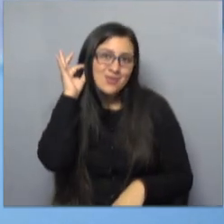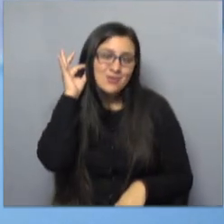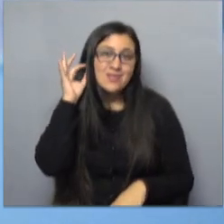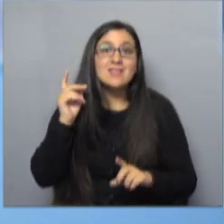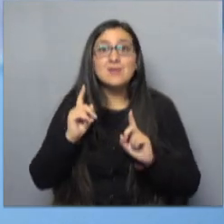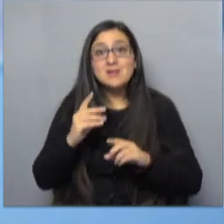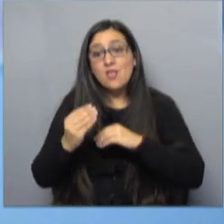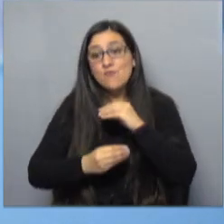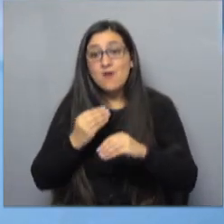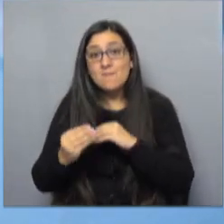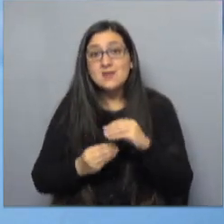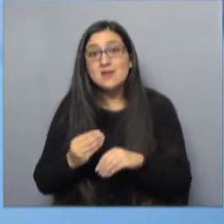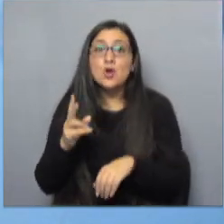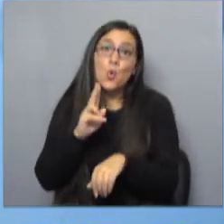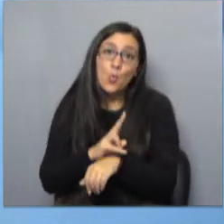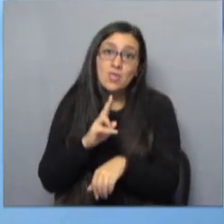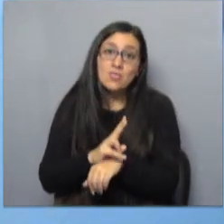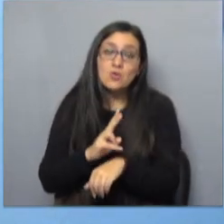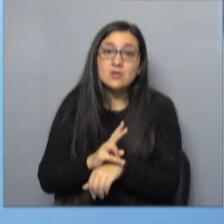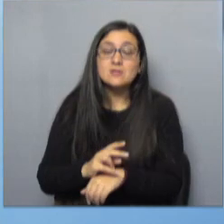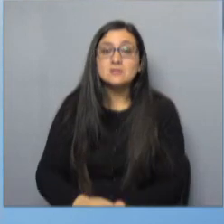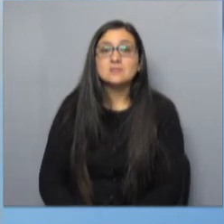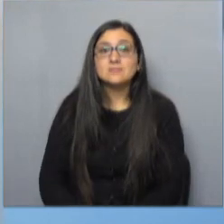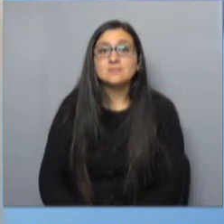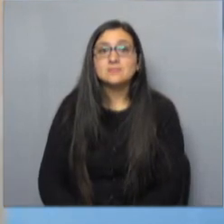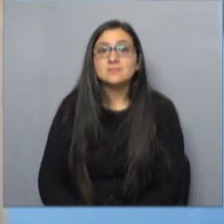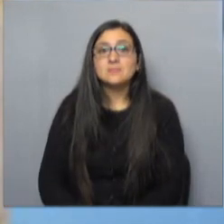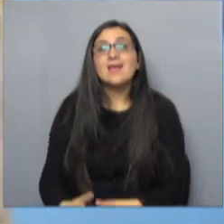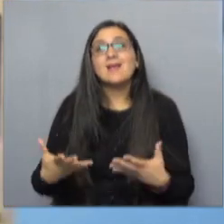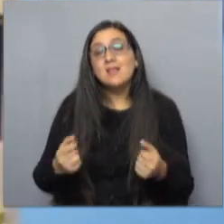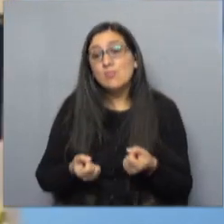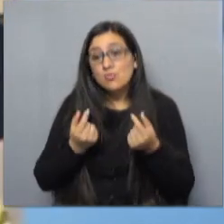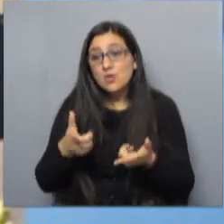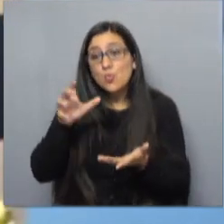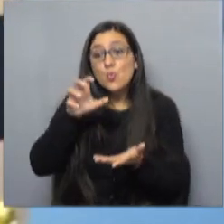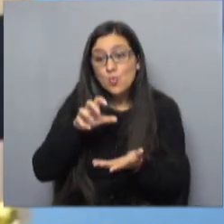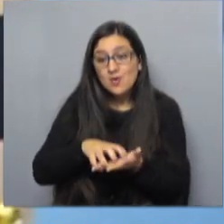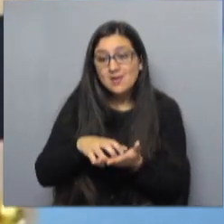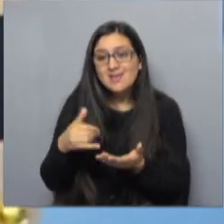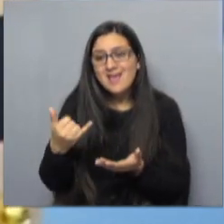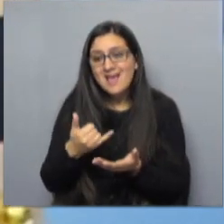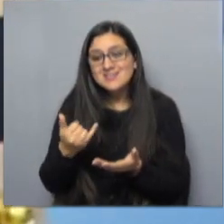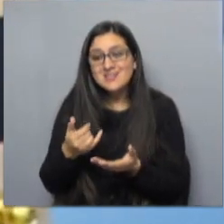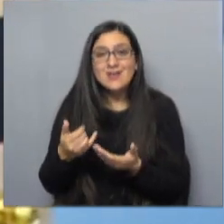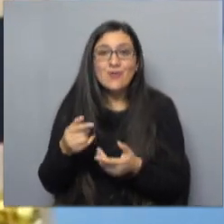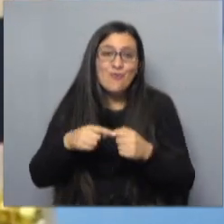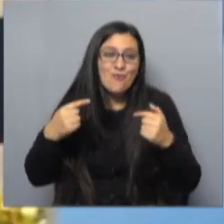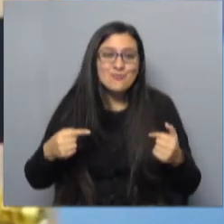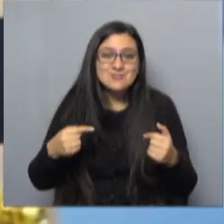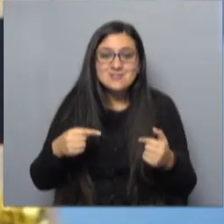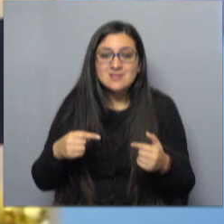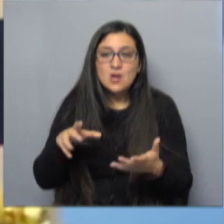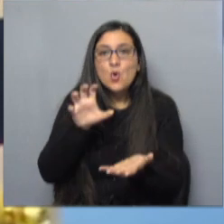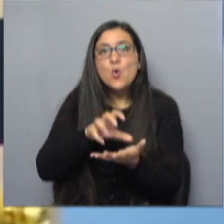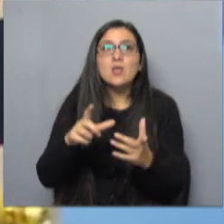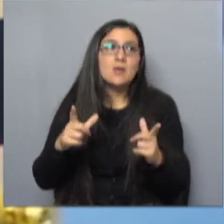su familia, a sus cuidadores, sus cuidadoras mayoritariamente, y queremos ofrecer un espacio con contenidos. Consideramos que las salas de espera